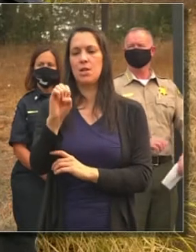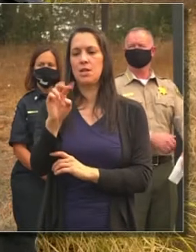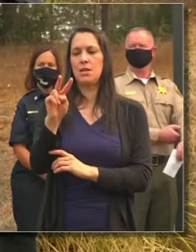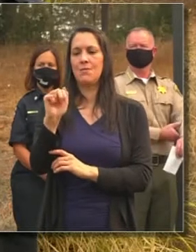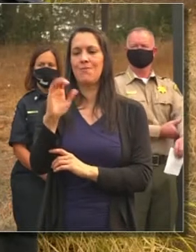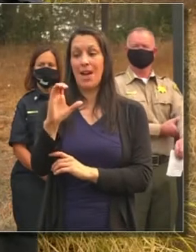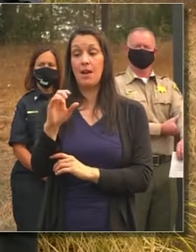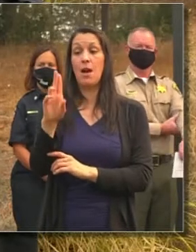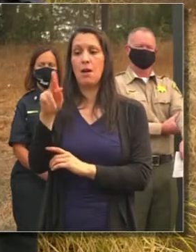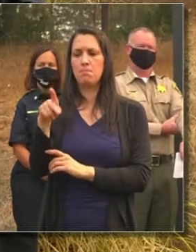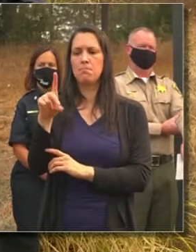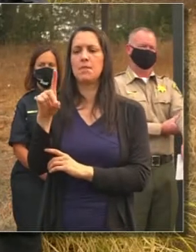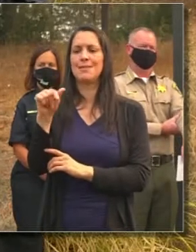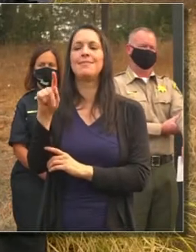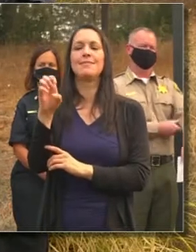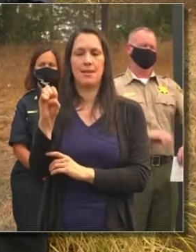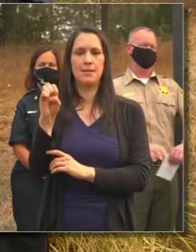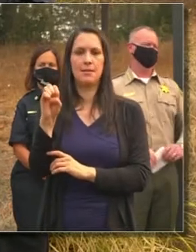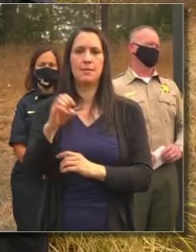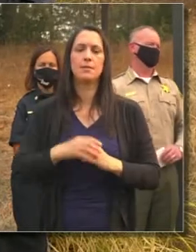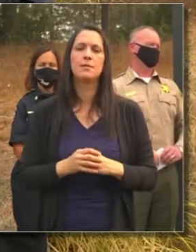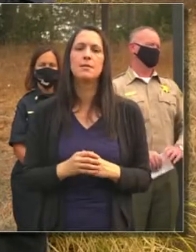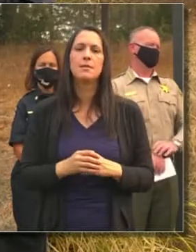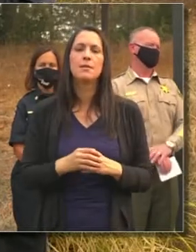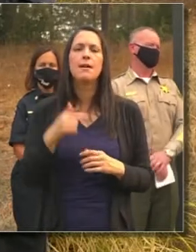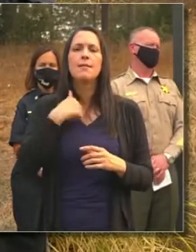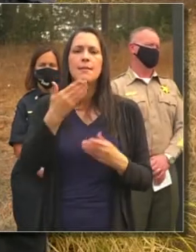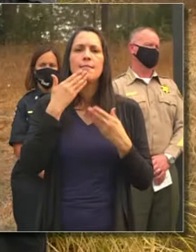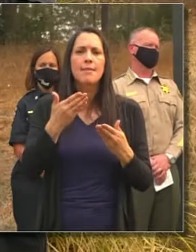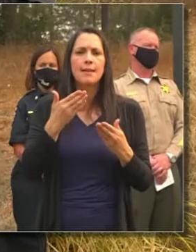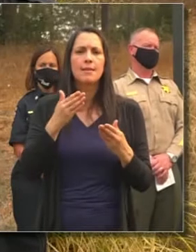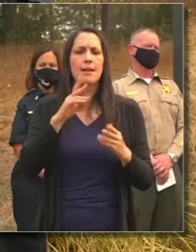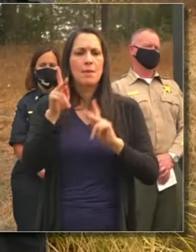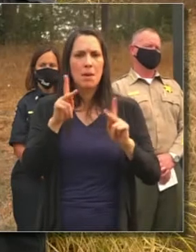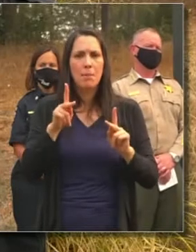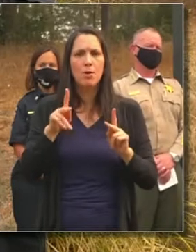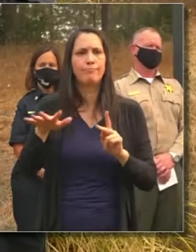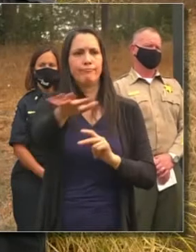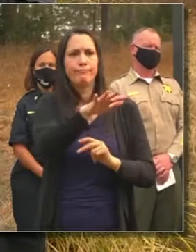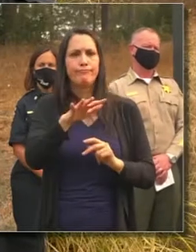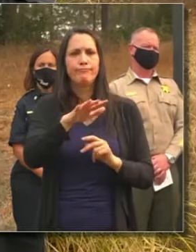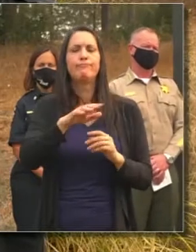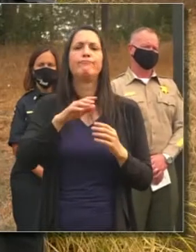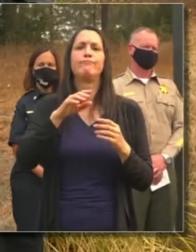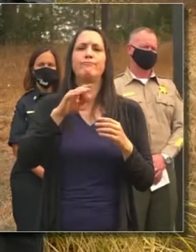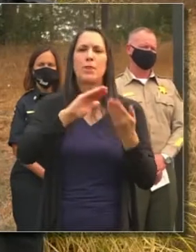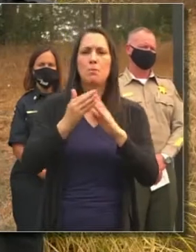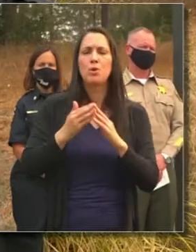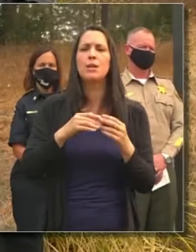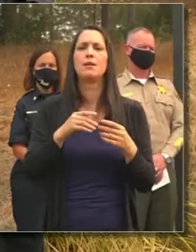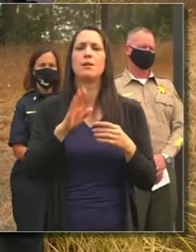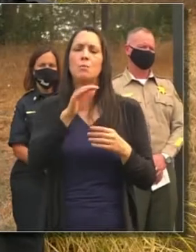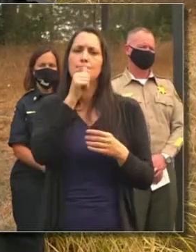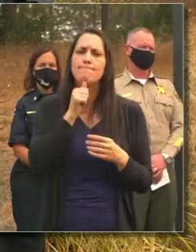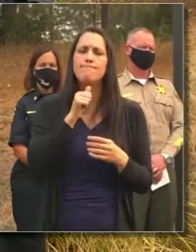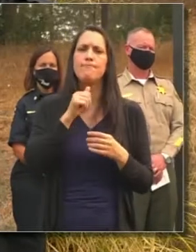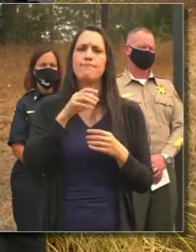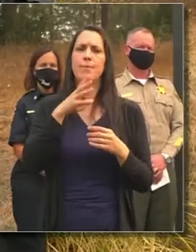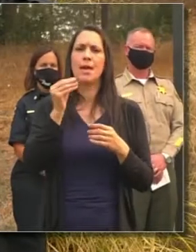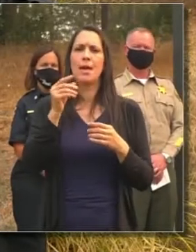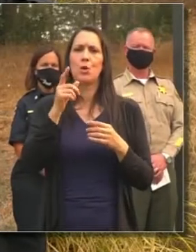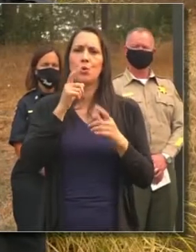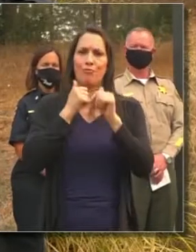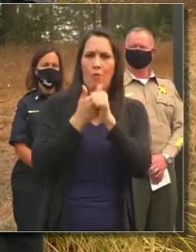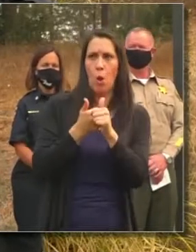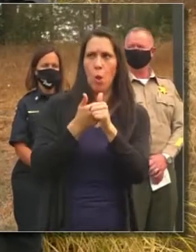barra y back updates así que gracias a la comunidad por su paciencia y a los que están honrando las órdenes